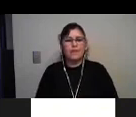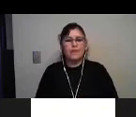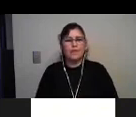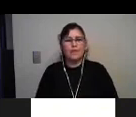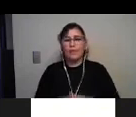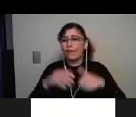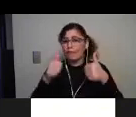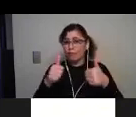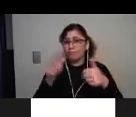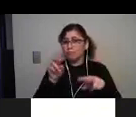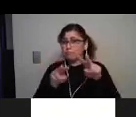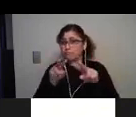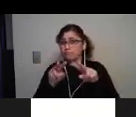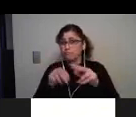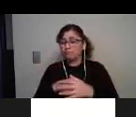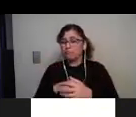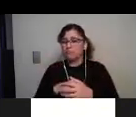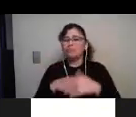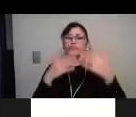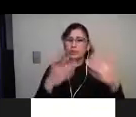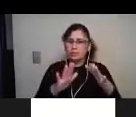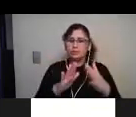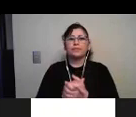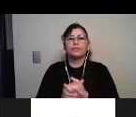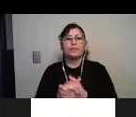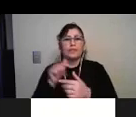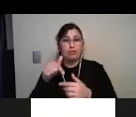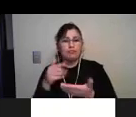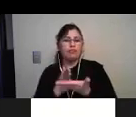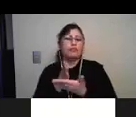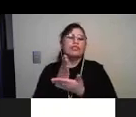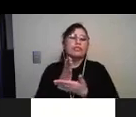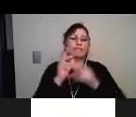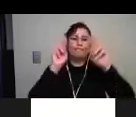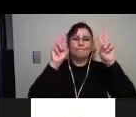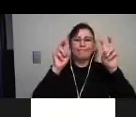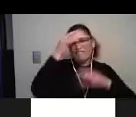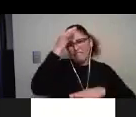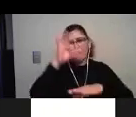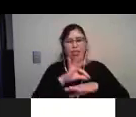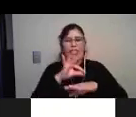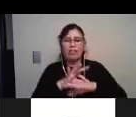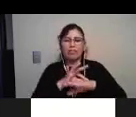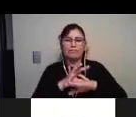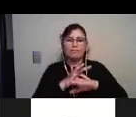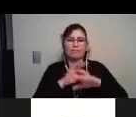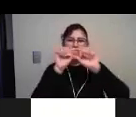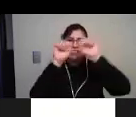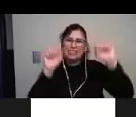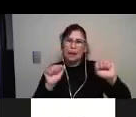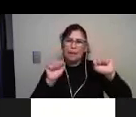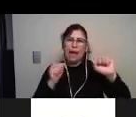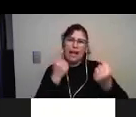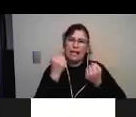Bien, tal como les dije, vamos a hablar sobre enfermedades que afectan específicamente